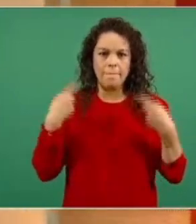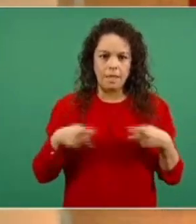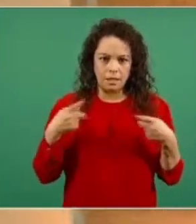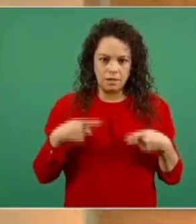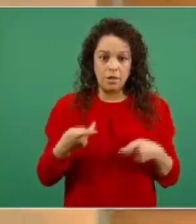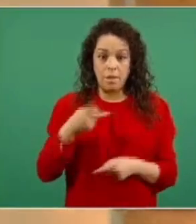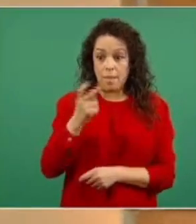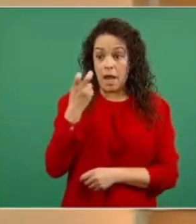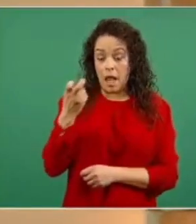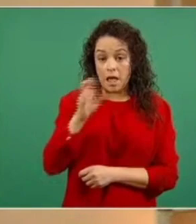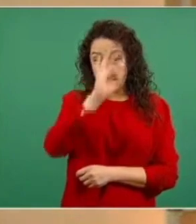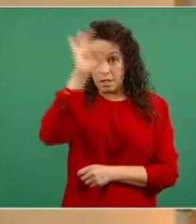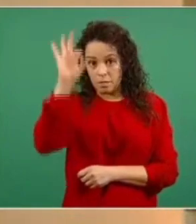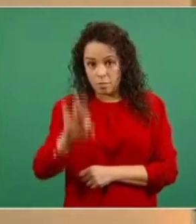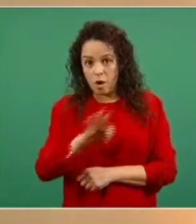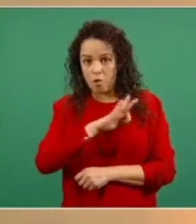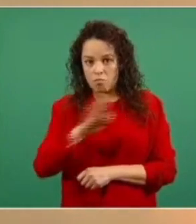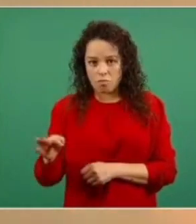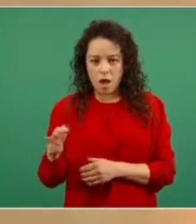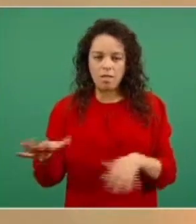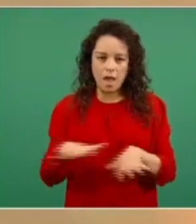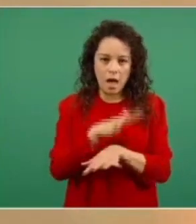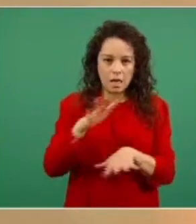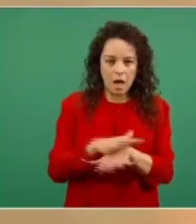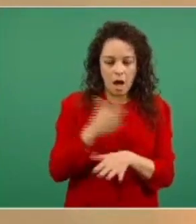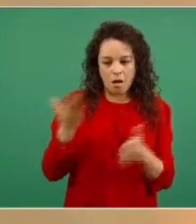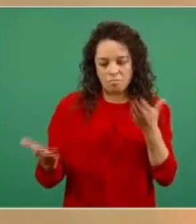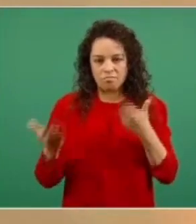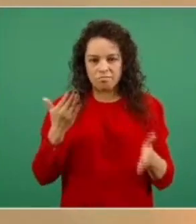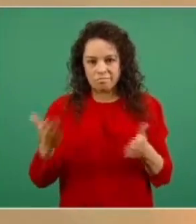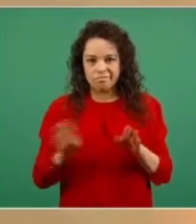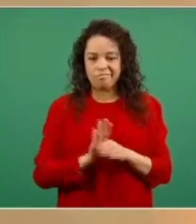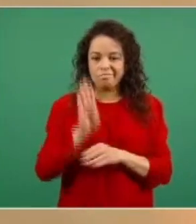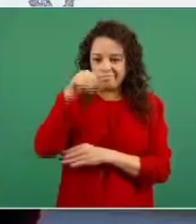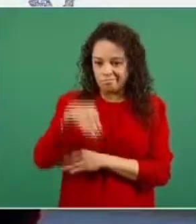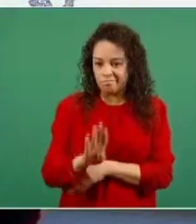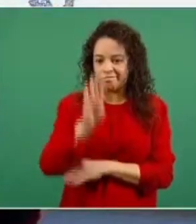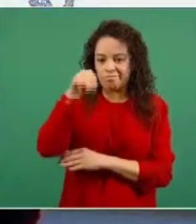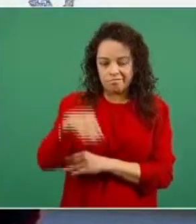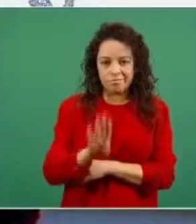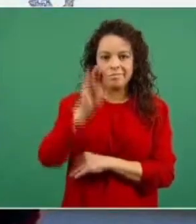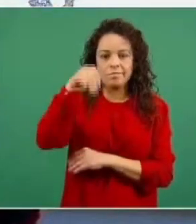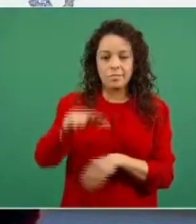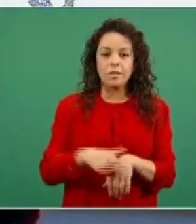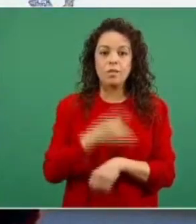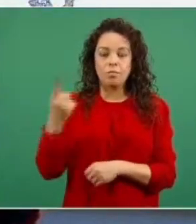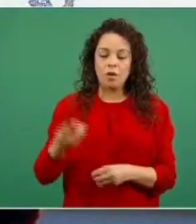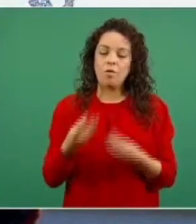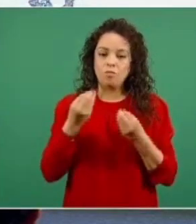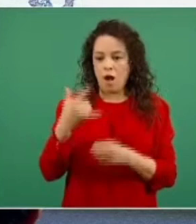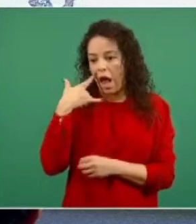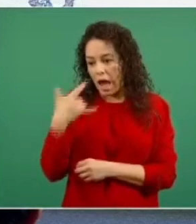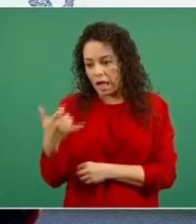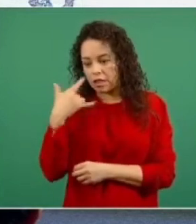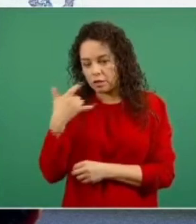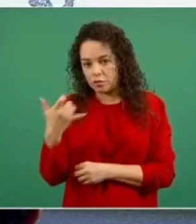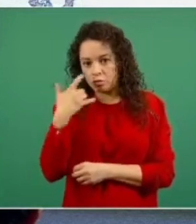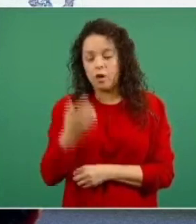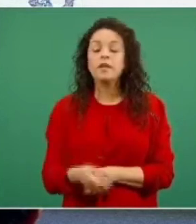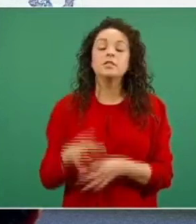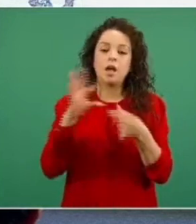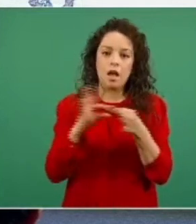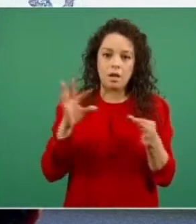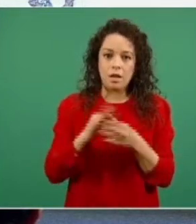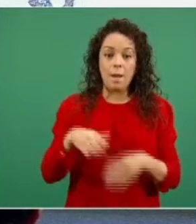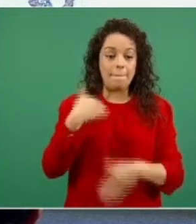estos porcentajes se mueven de manera muy dinámica por los esfuerzos de expansión similares a los que nos presentará el maestro Zoé Robledo en las